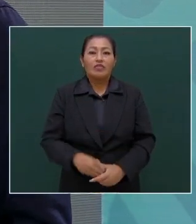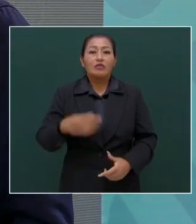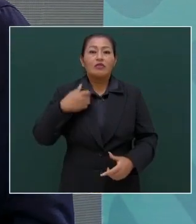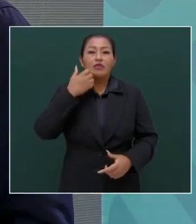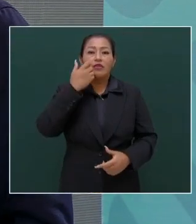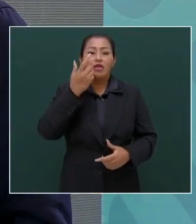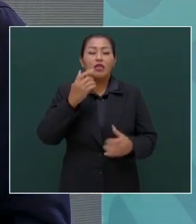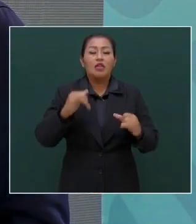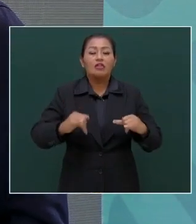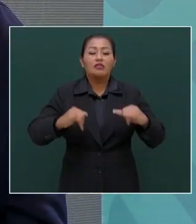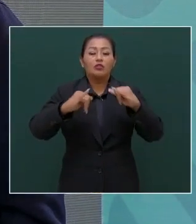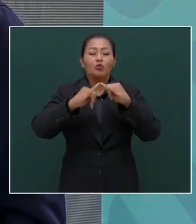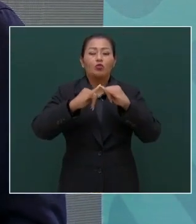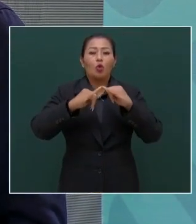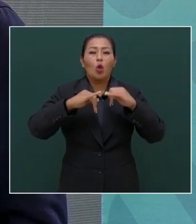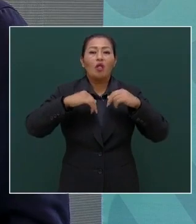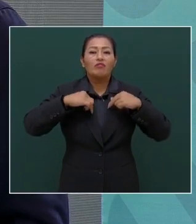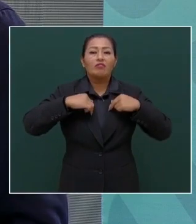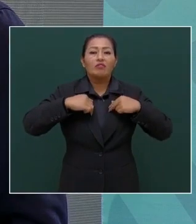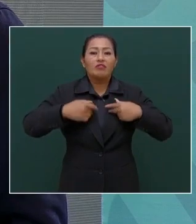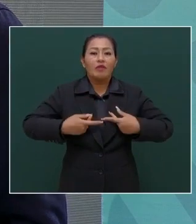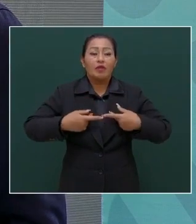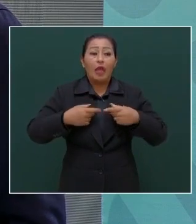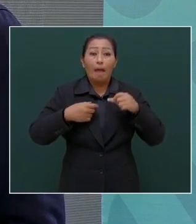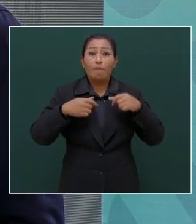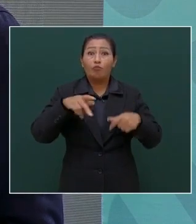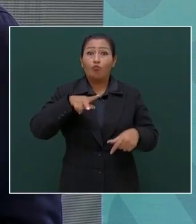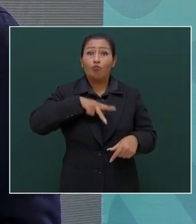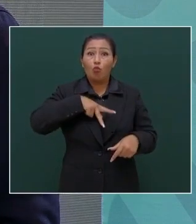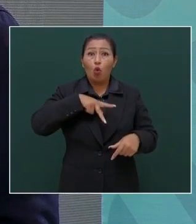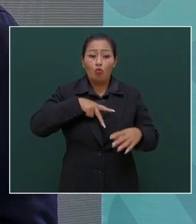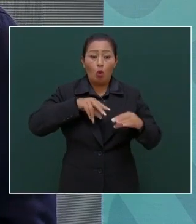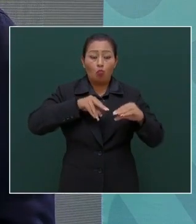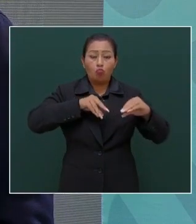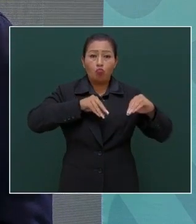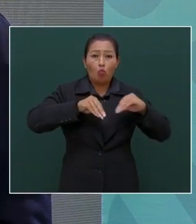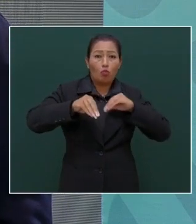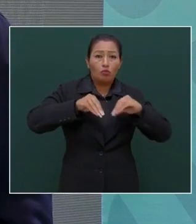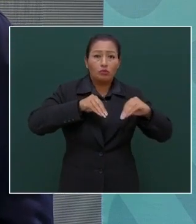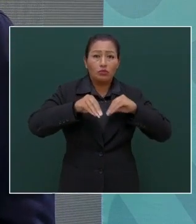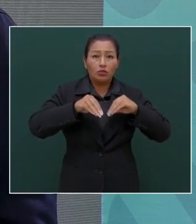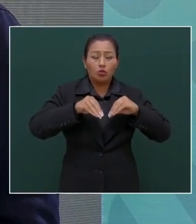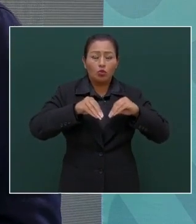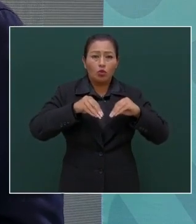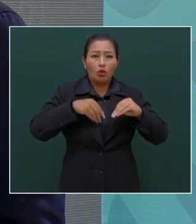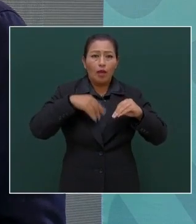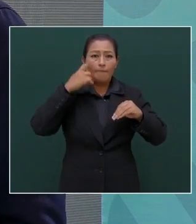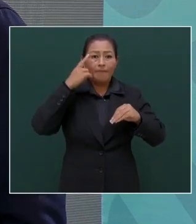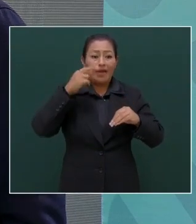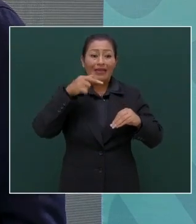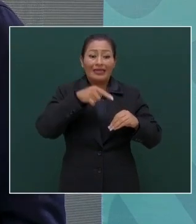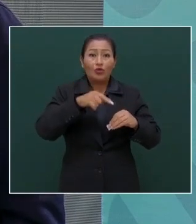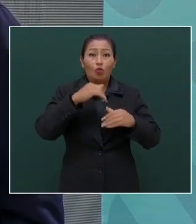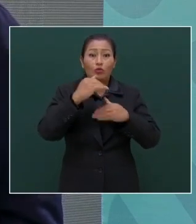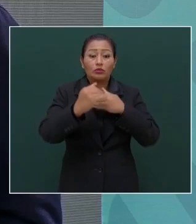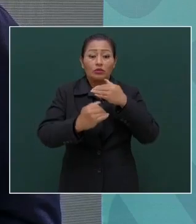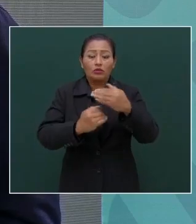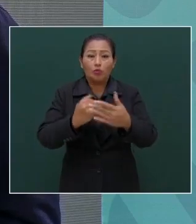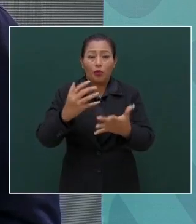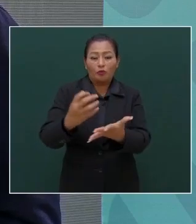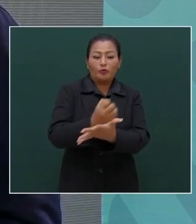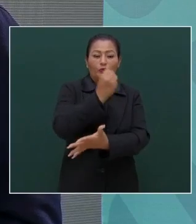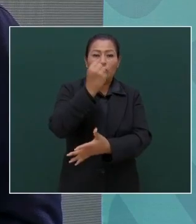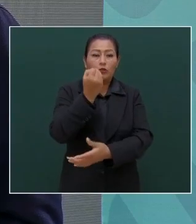debilitar nuestro movimiento para poder ellos mandar.